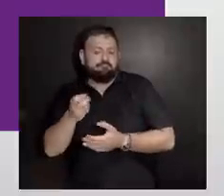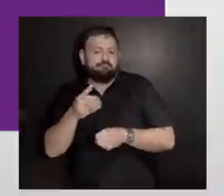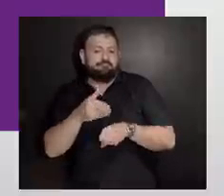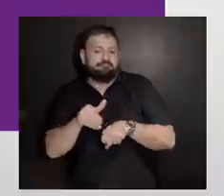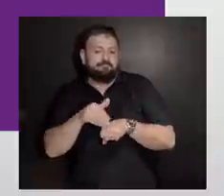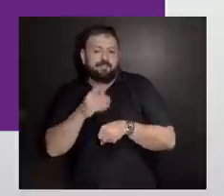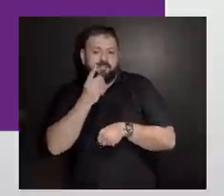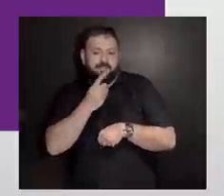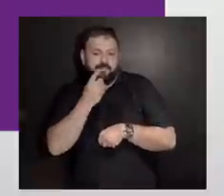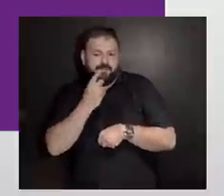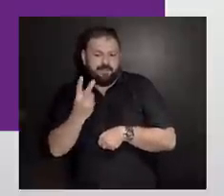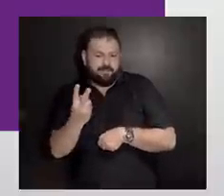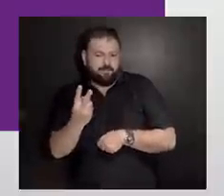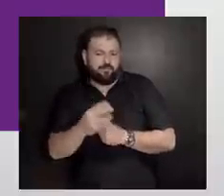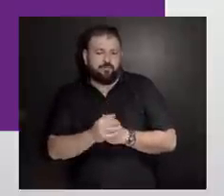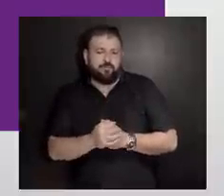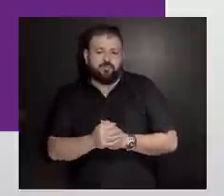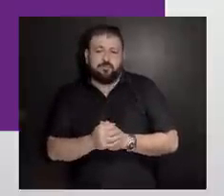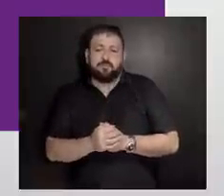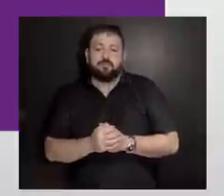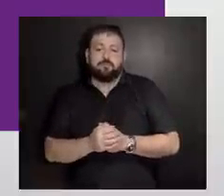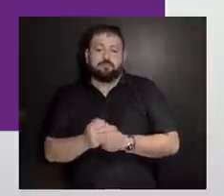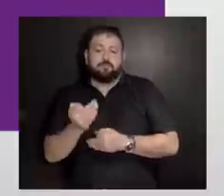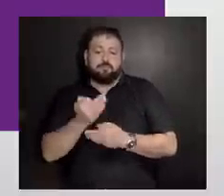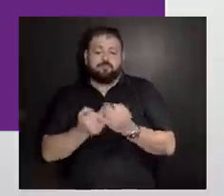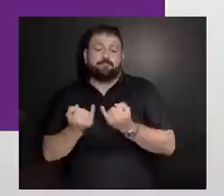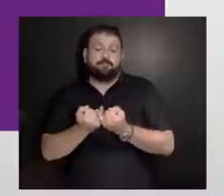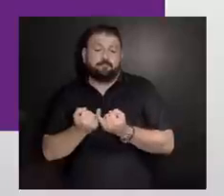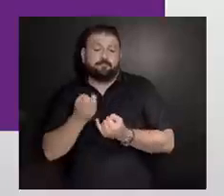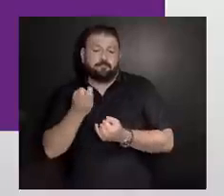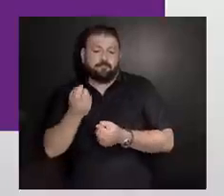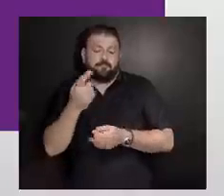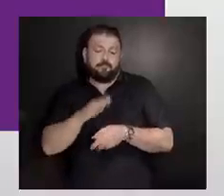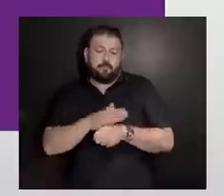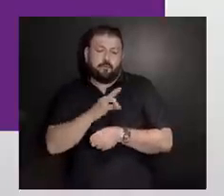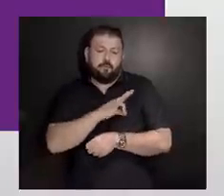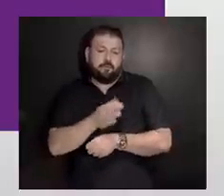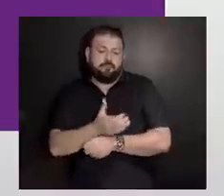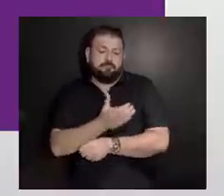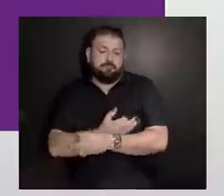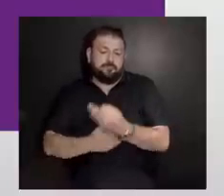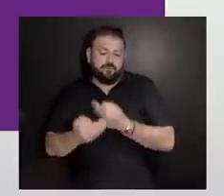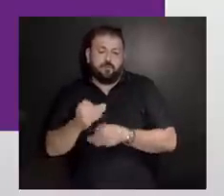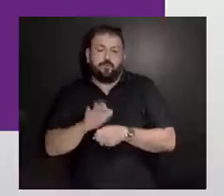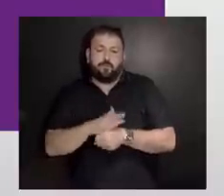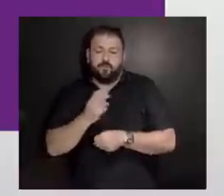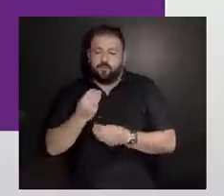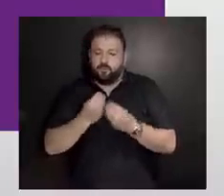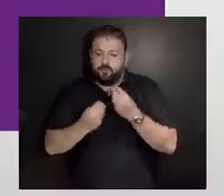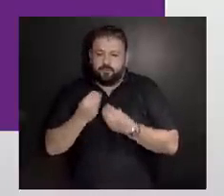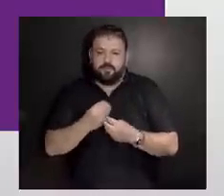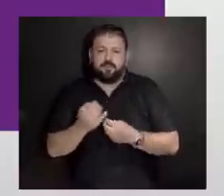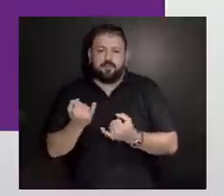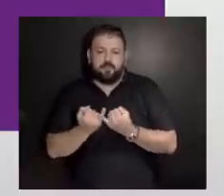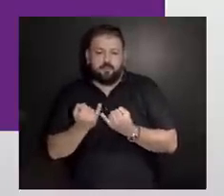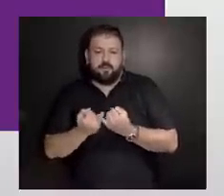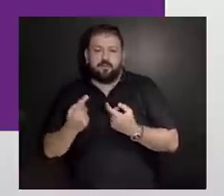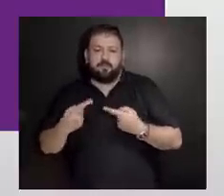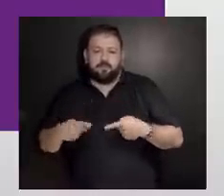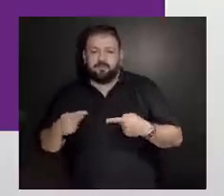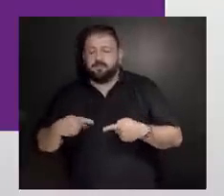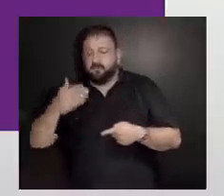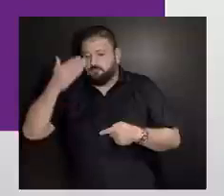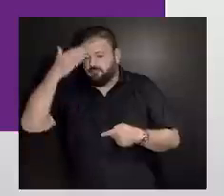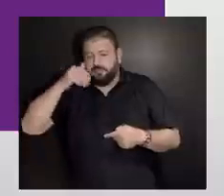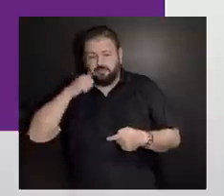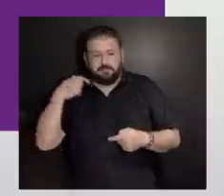Como ya hicimos mención, pues está acompañada normalmente de nuestros hábitos de alimentación. Normalmente, pues es común en personas que viven con